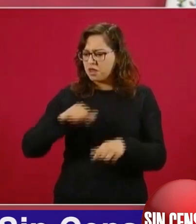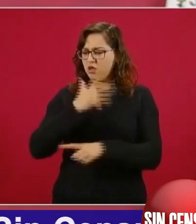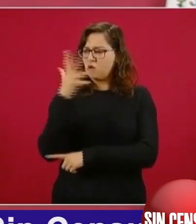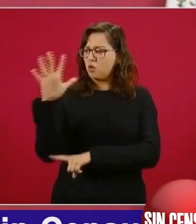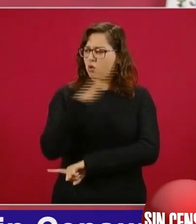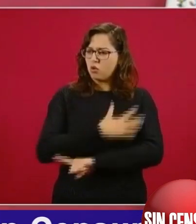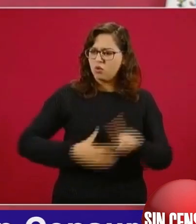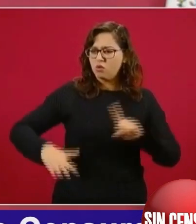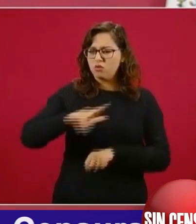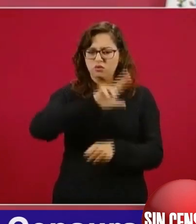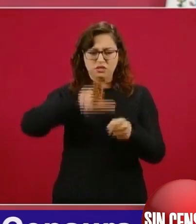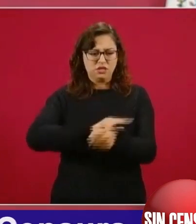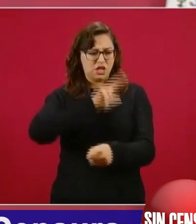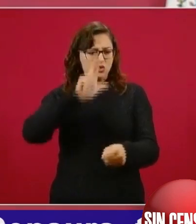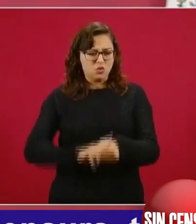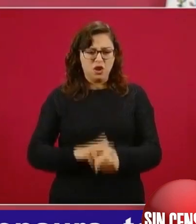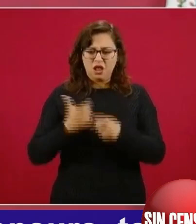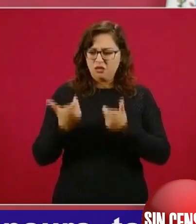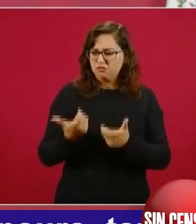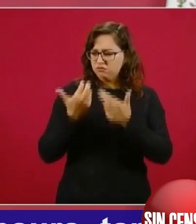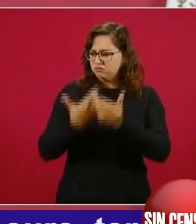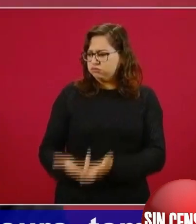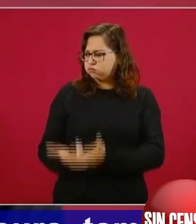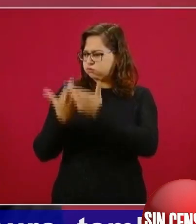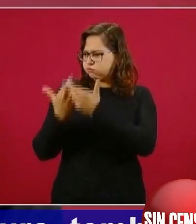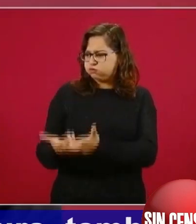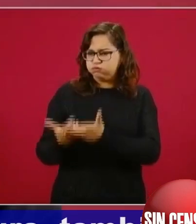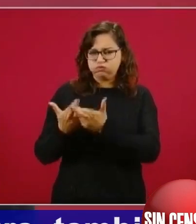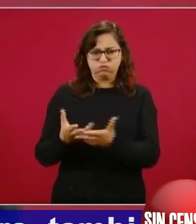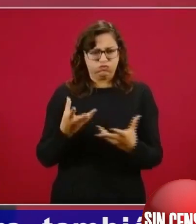mundo, ¿por qué